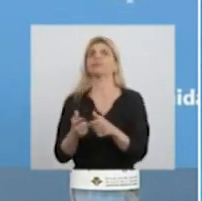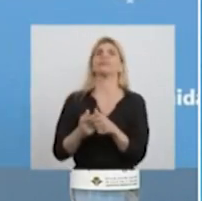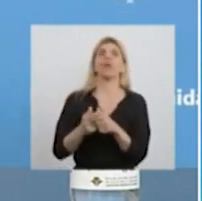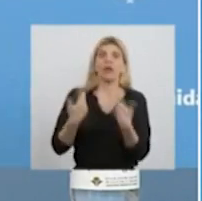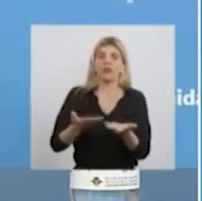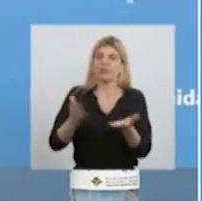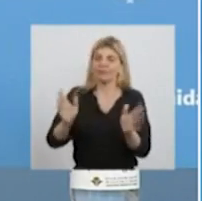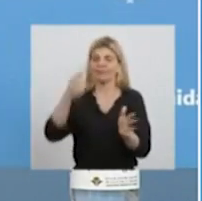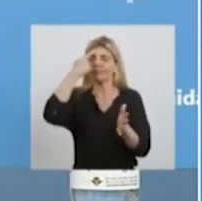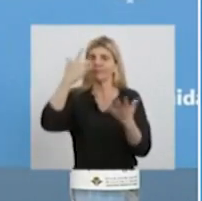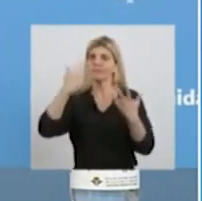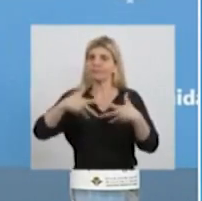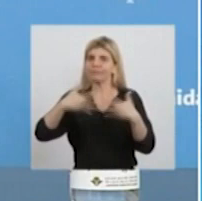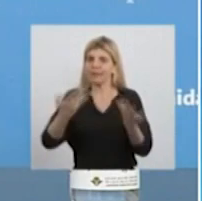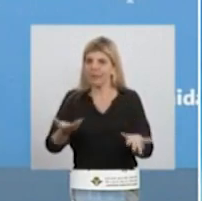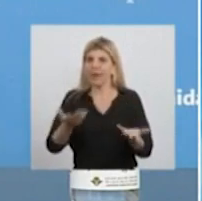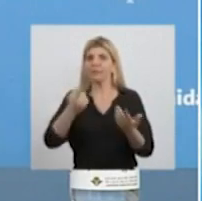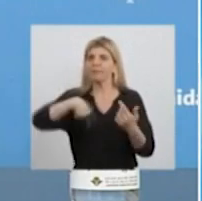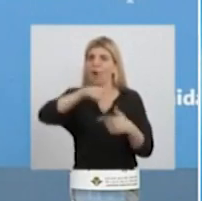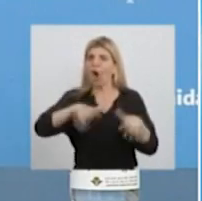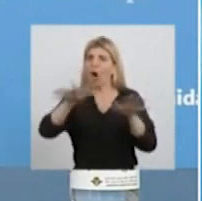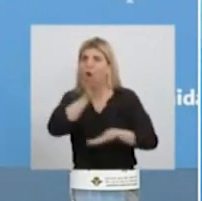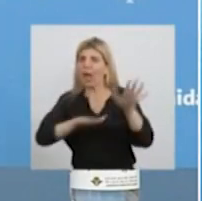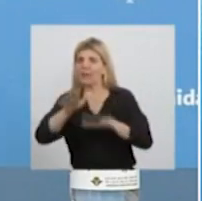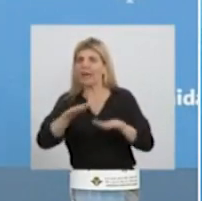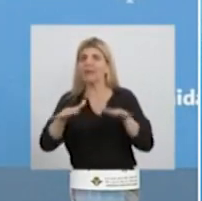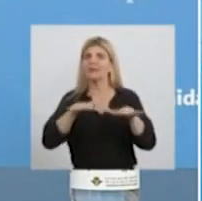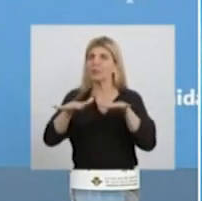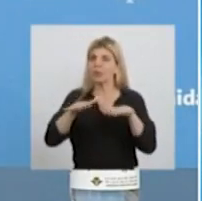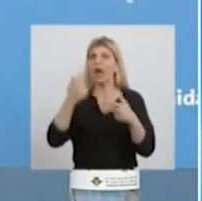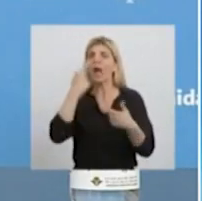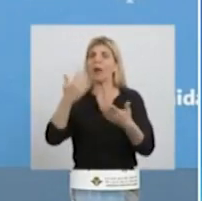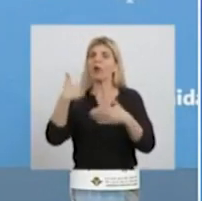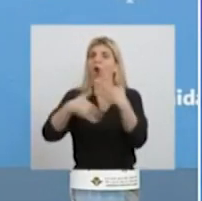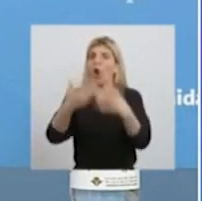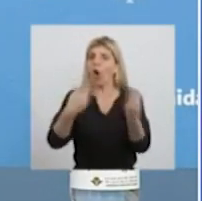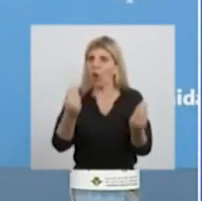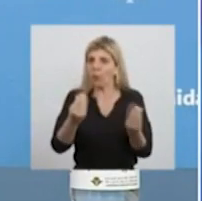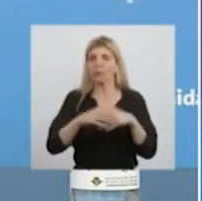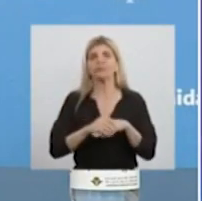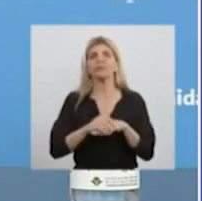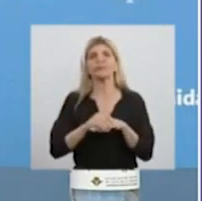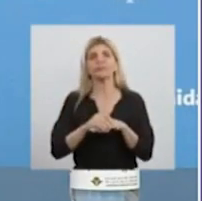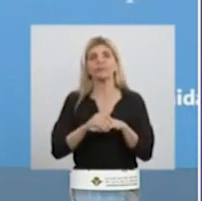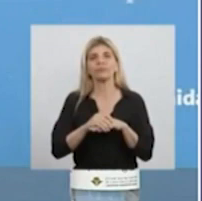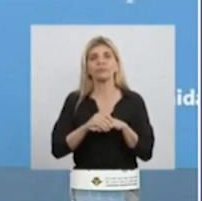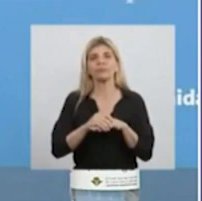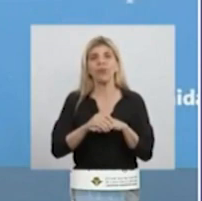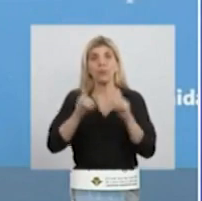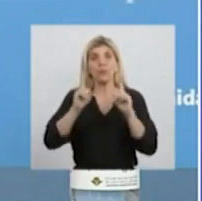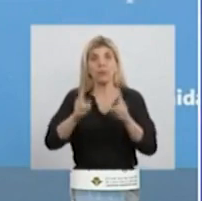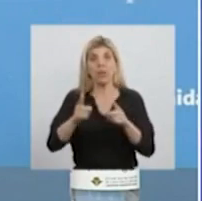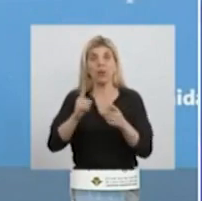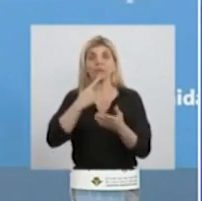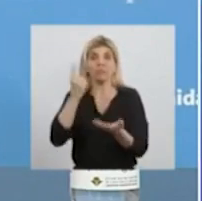vicepresidencia, fue quedando aislado. Alberto Fernández empezó a aislar y a puentear al canciller